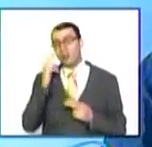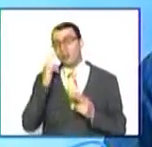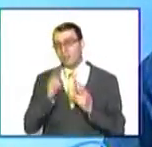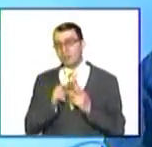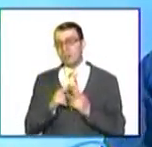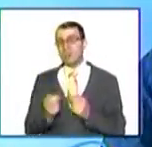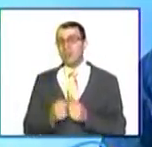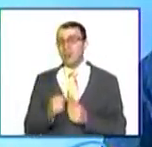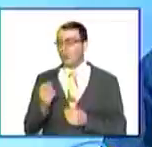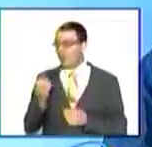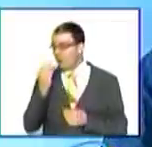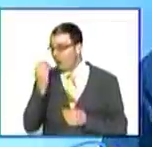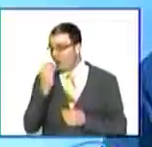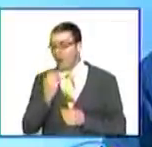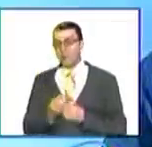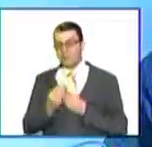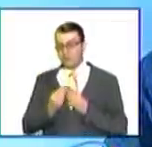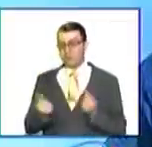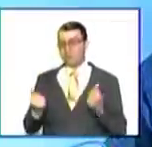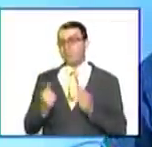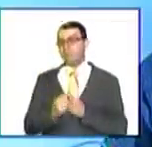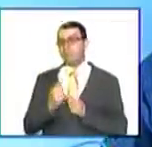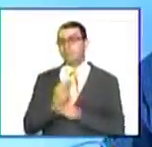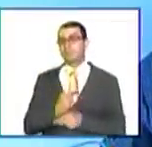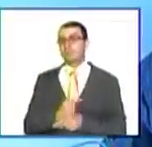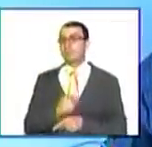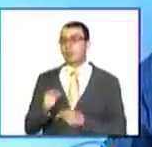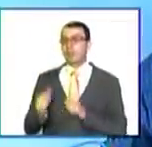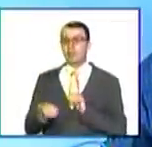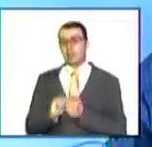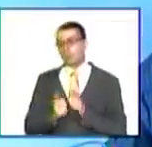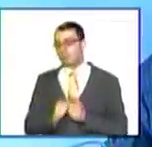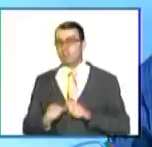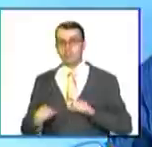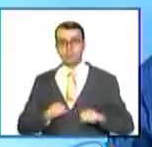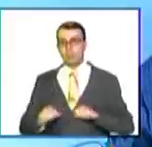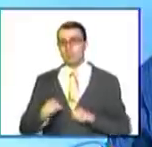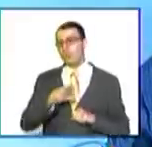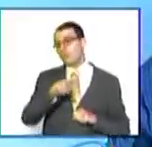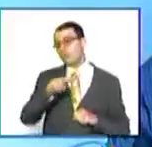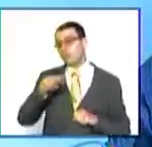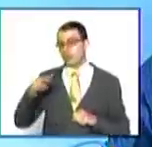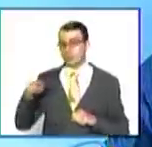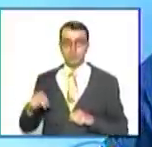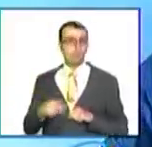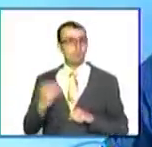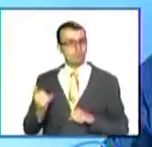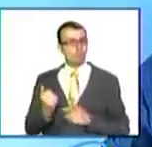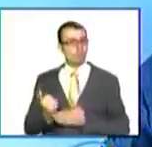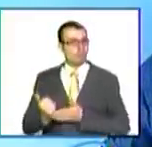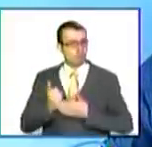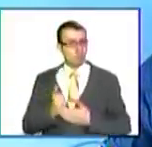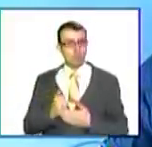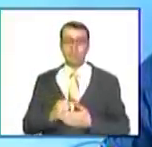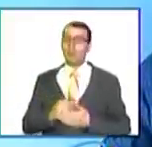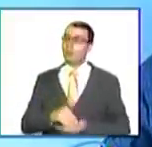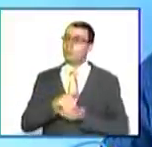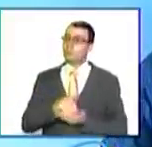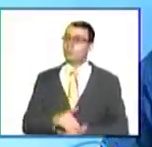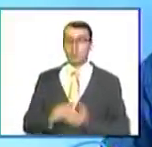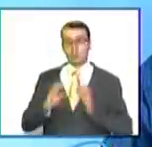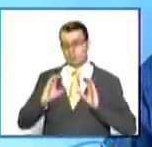nutrición, desintoxicación, dieta, ayuno, deporte, hidroterapia, porque estamos hablando de piscinas, estamos hablando